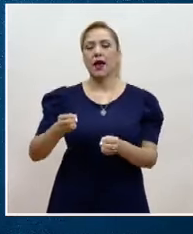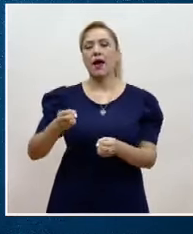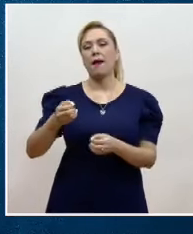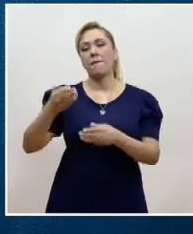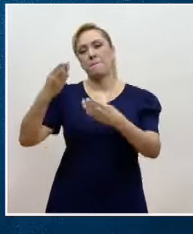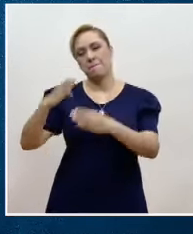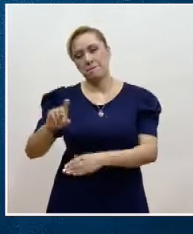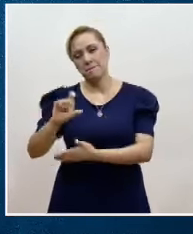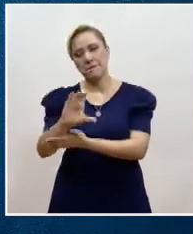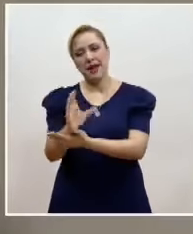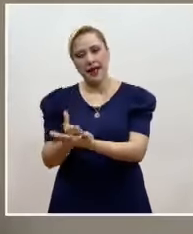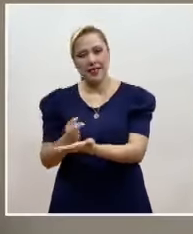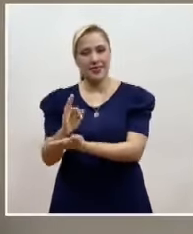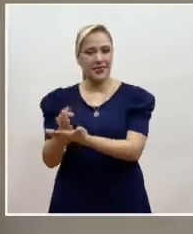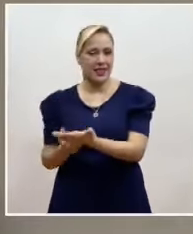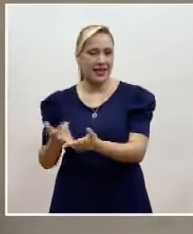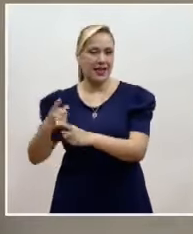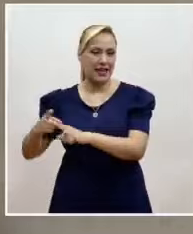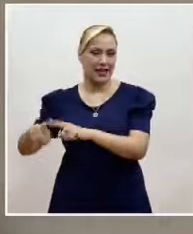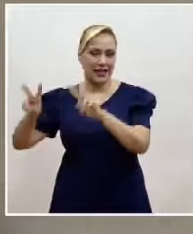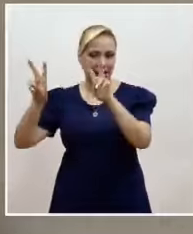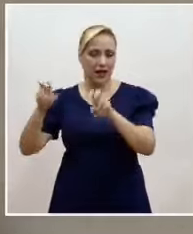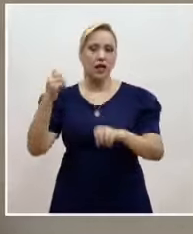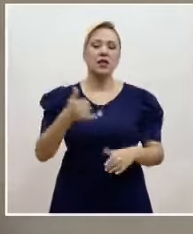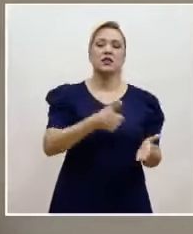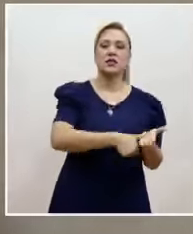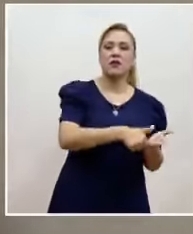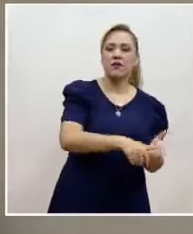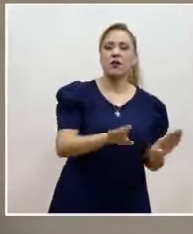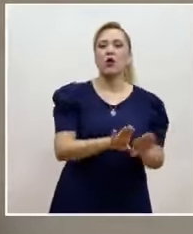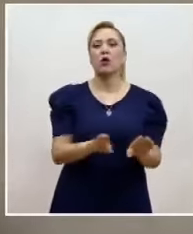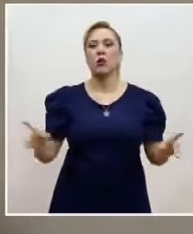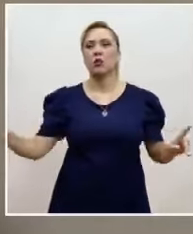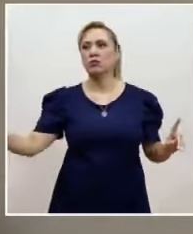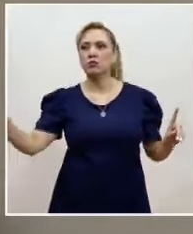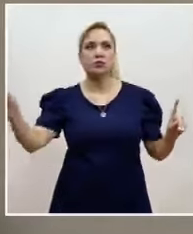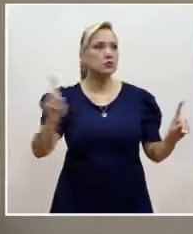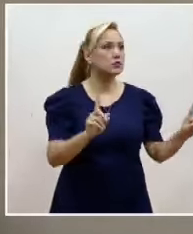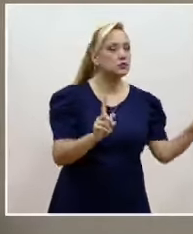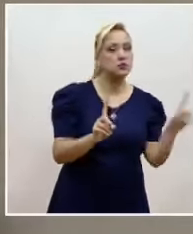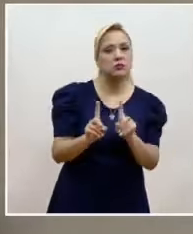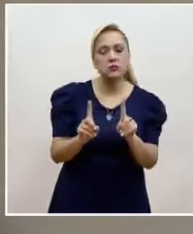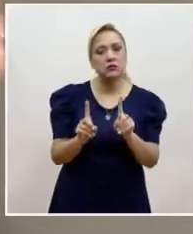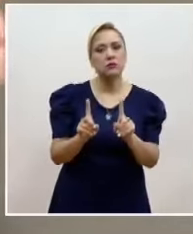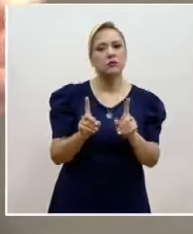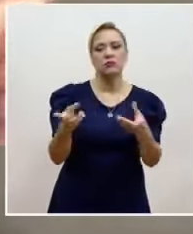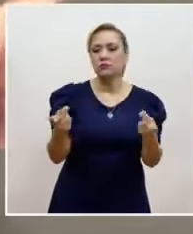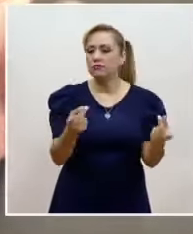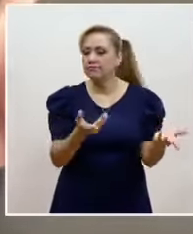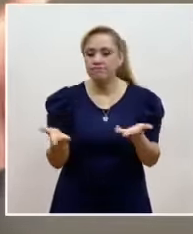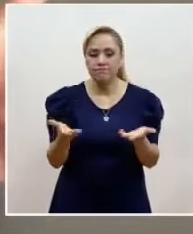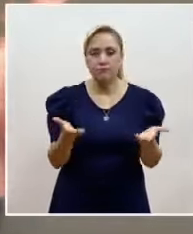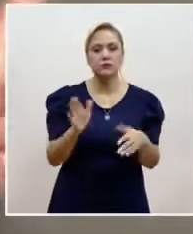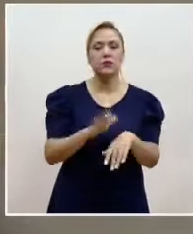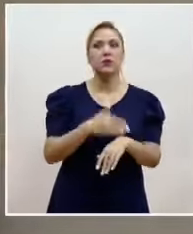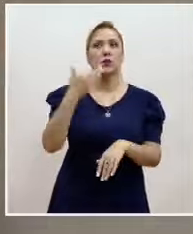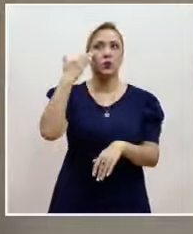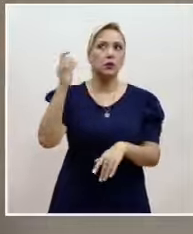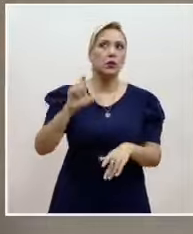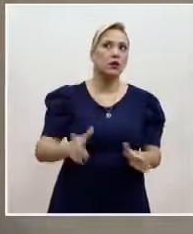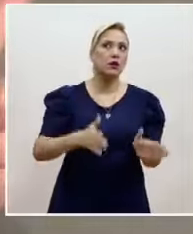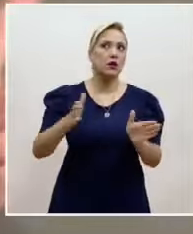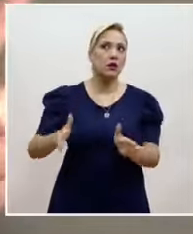principio dispositivo, en la cual las partes podrían llegar a mediar para tener una solución y no esperar a ver cuánto tiempo más, porque si teníamos un rezago de 10%, tenemos